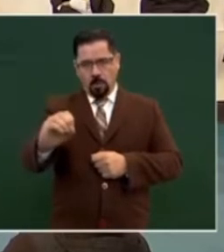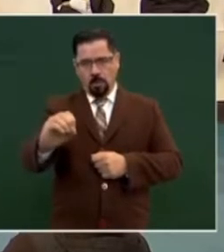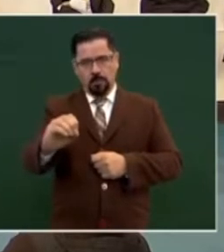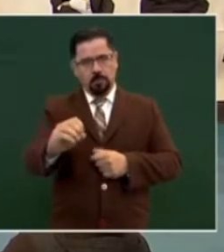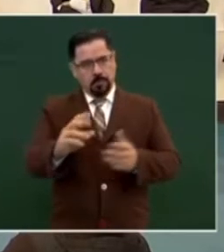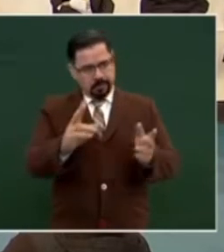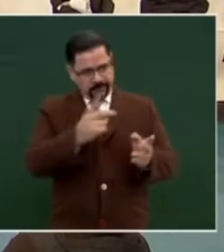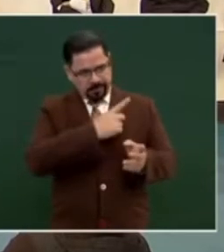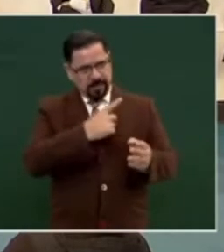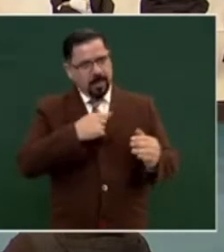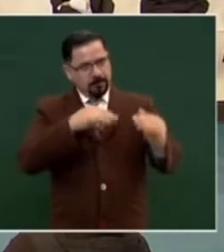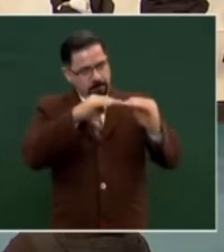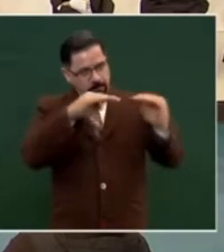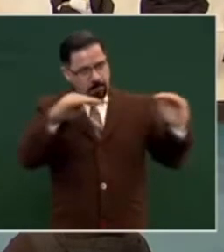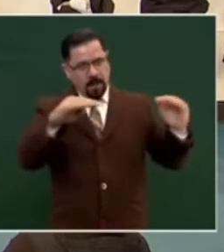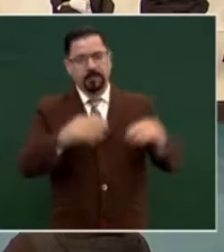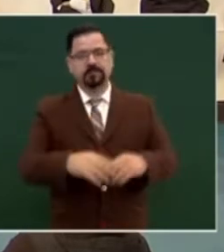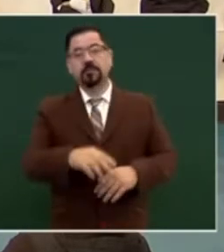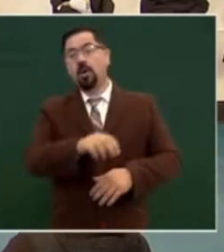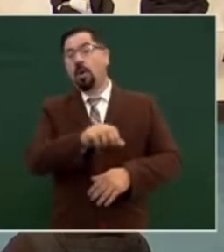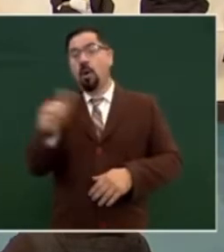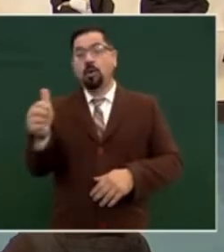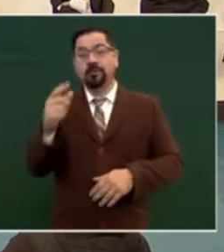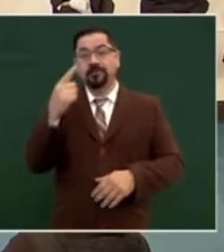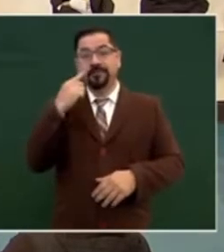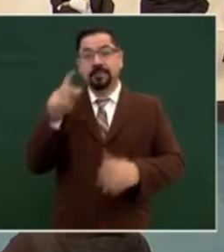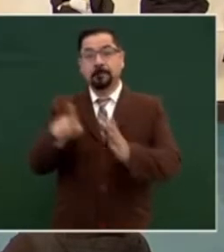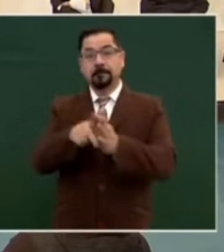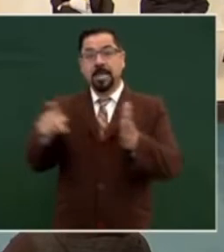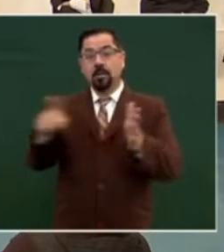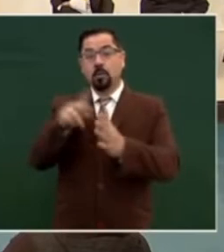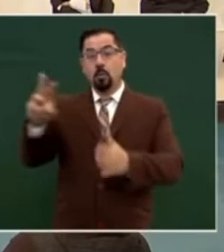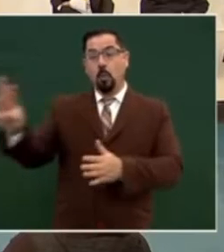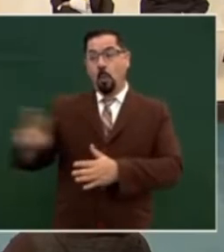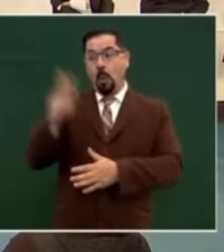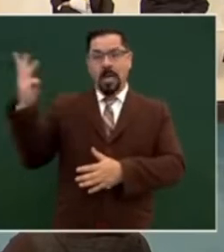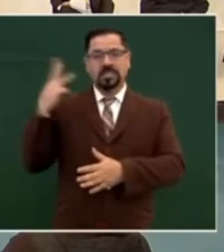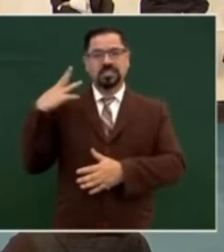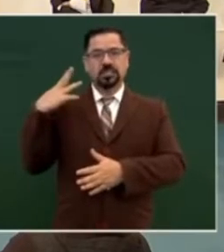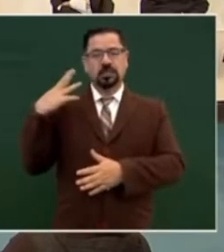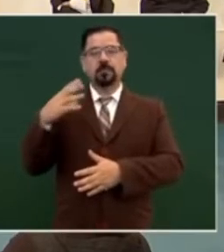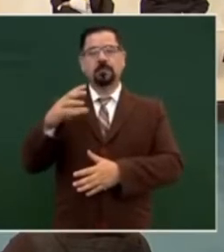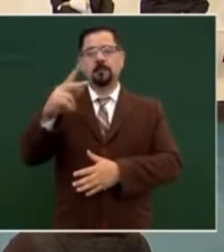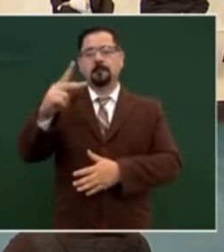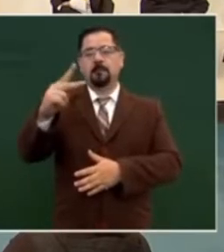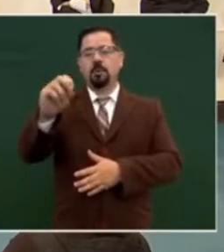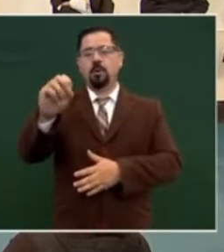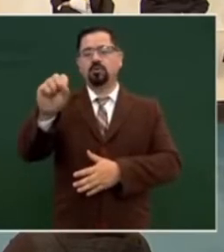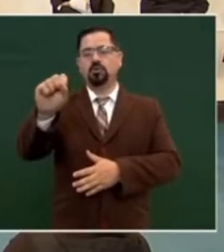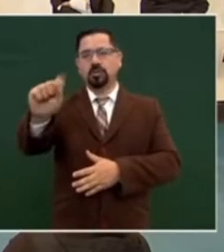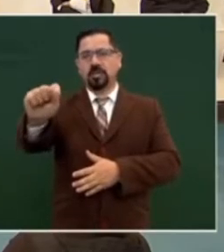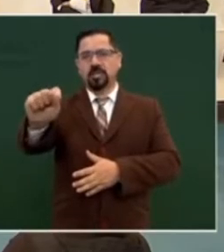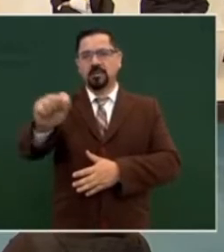otros washington post además que es muy poquito